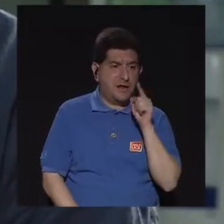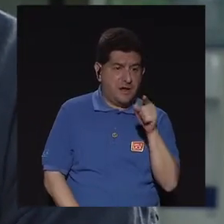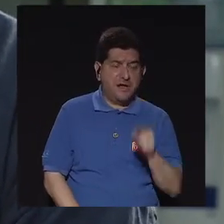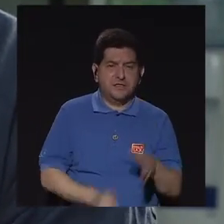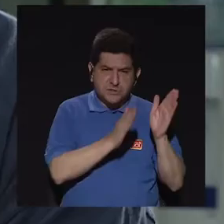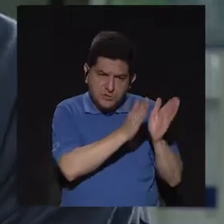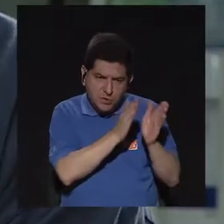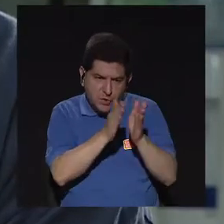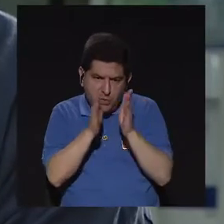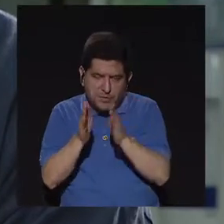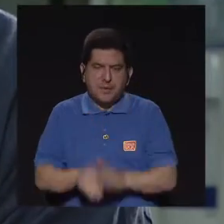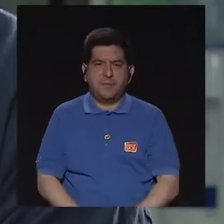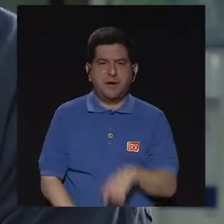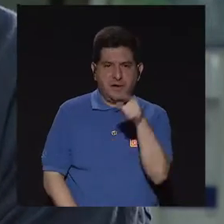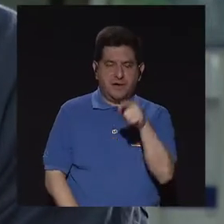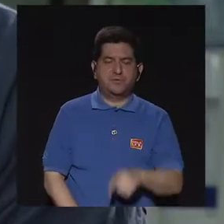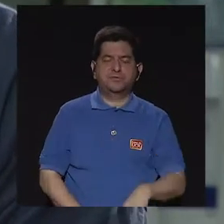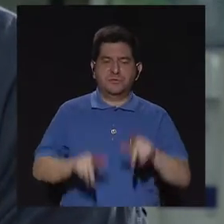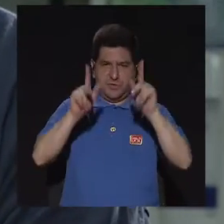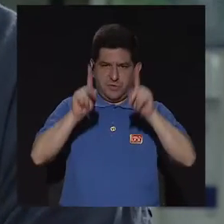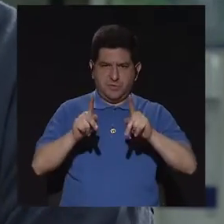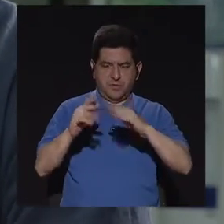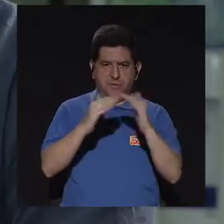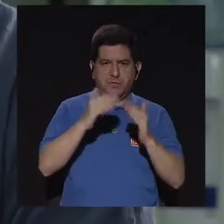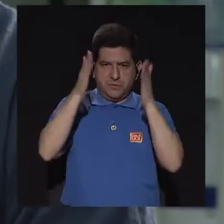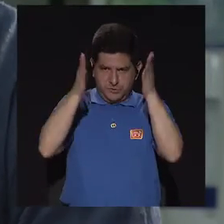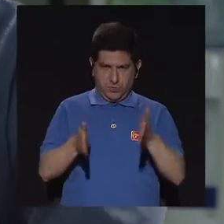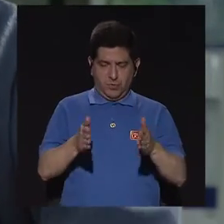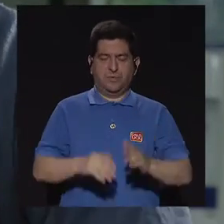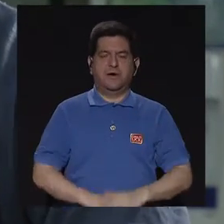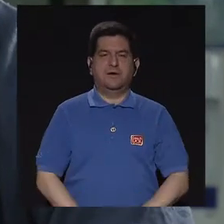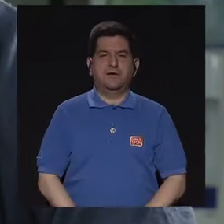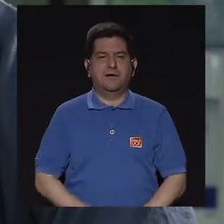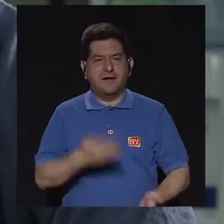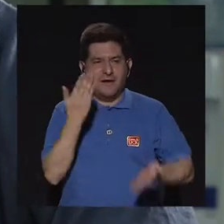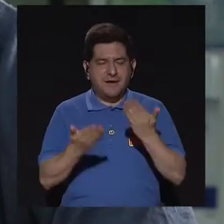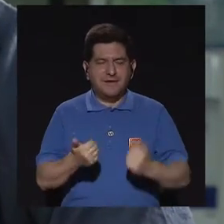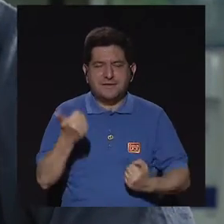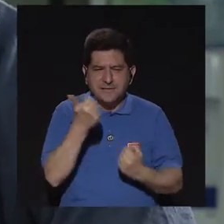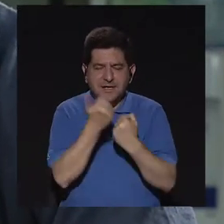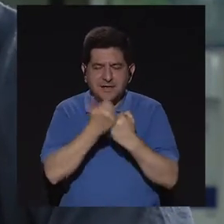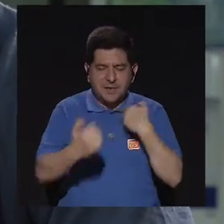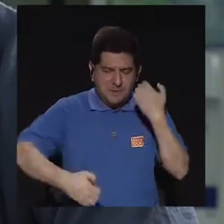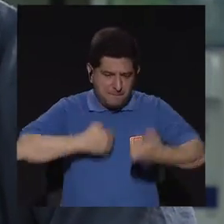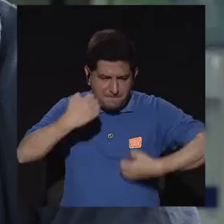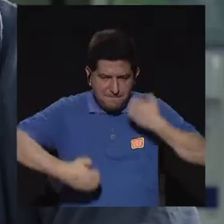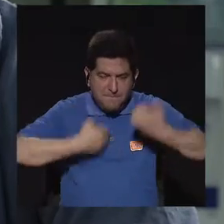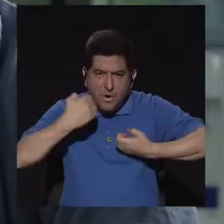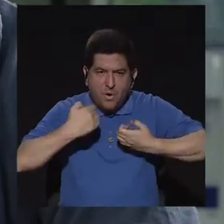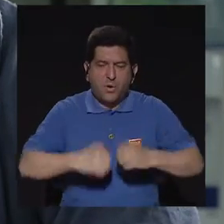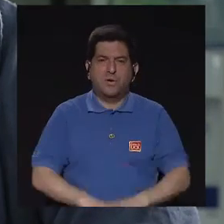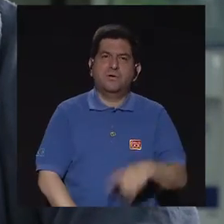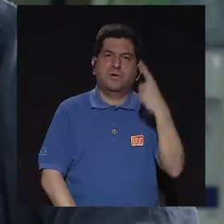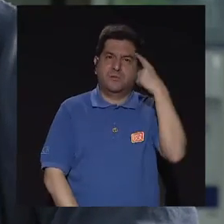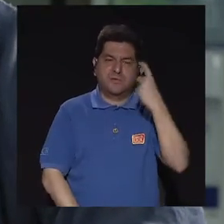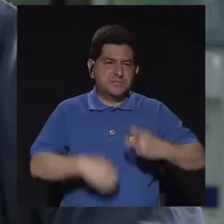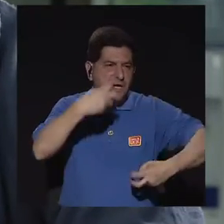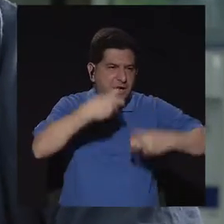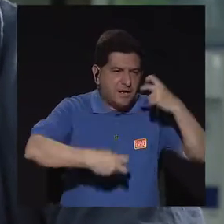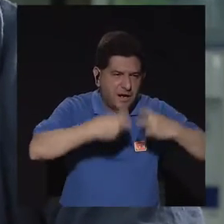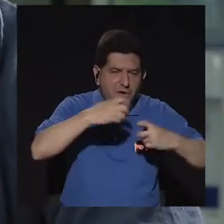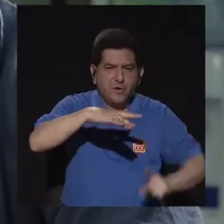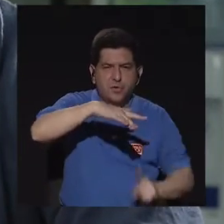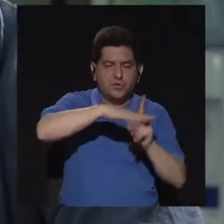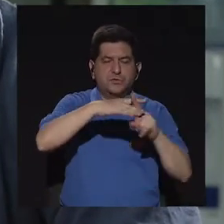usted como ciudadano. Creo que hay como que dar un poco más de apoyo emocional ante las